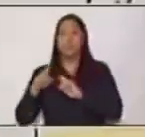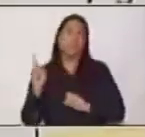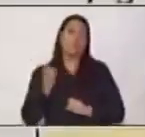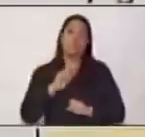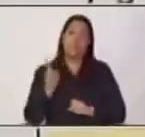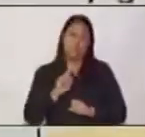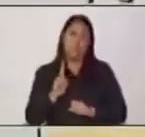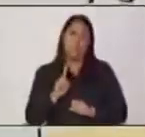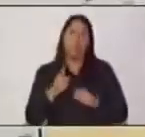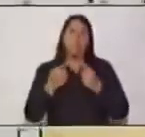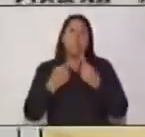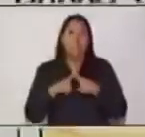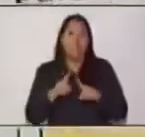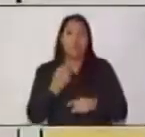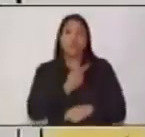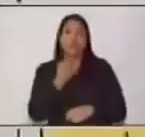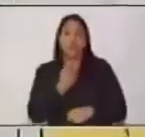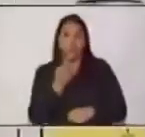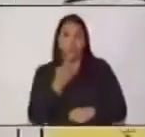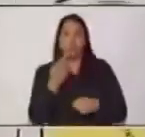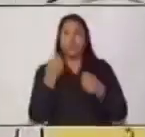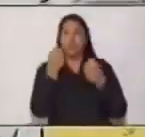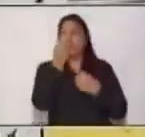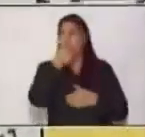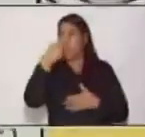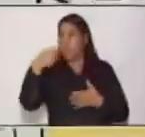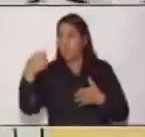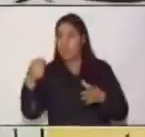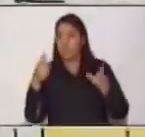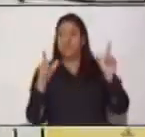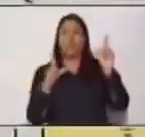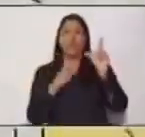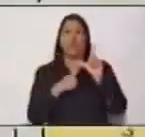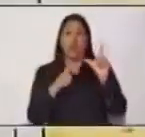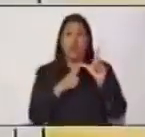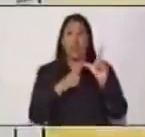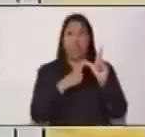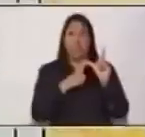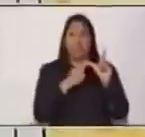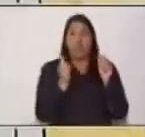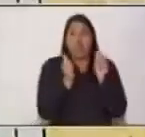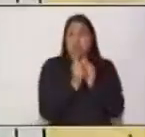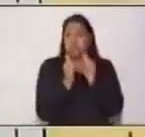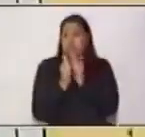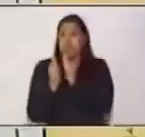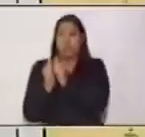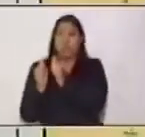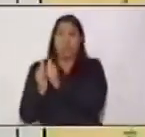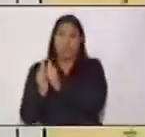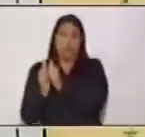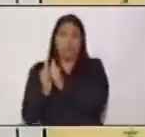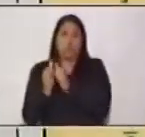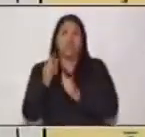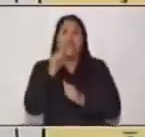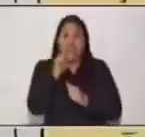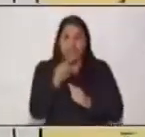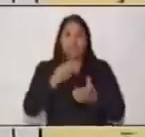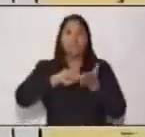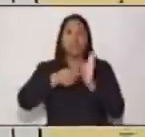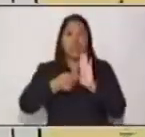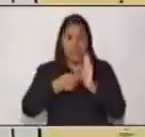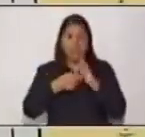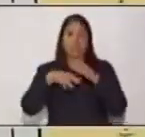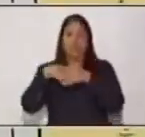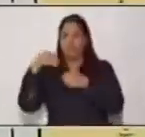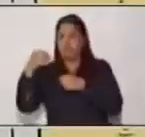únicamente escribo la variable una al lado de la otra para indicar producto. Y como puedes